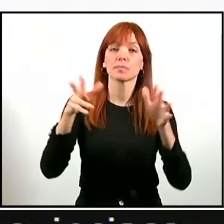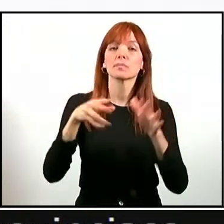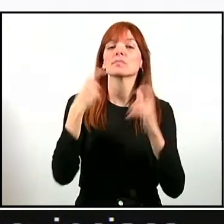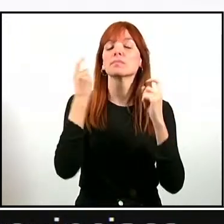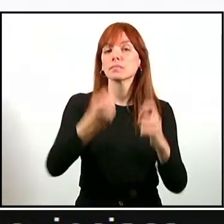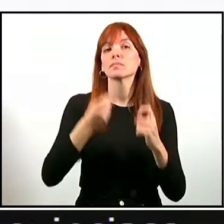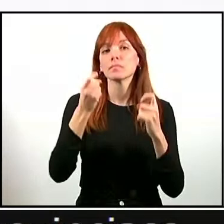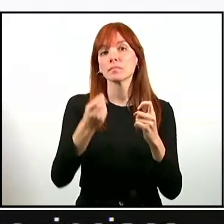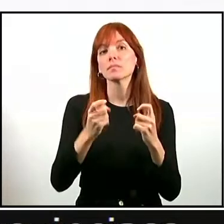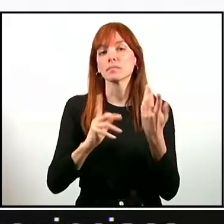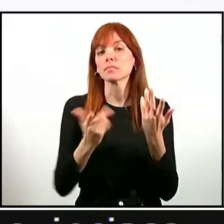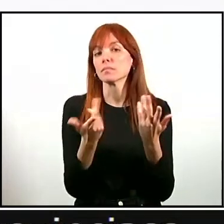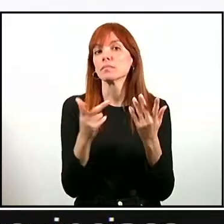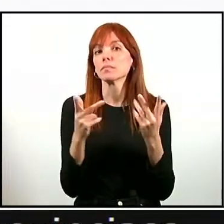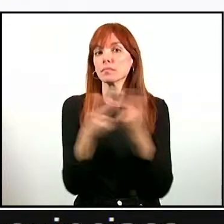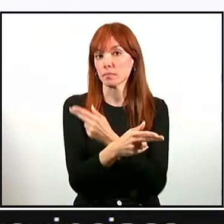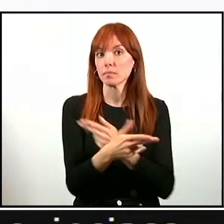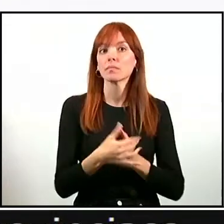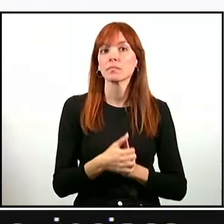intentar